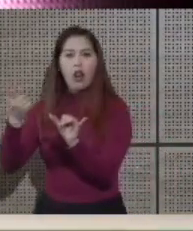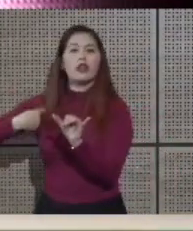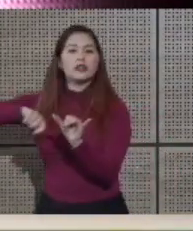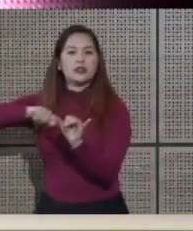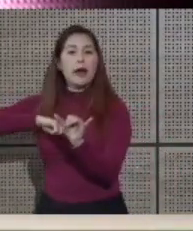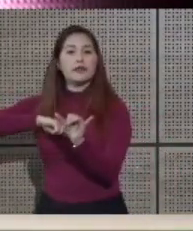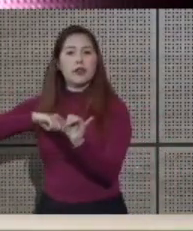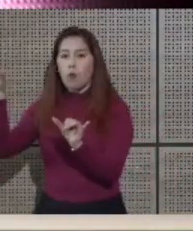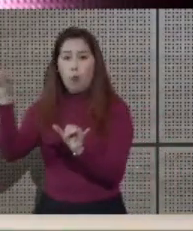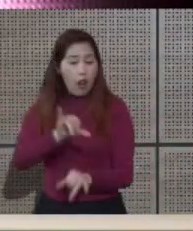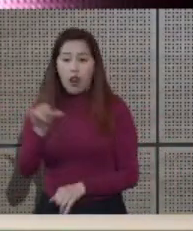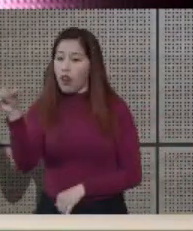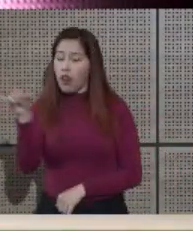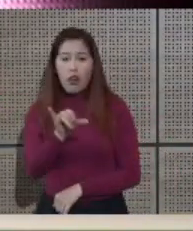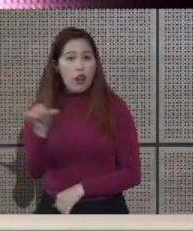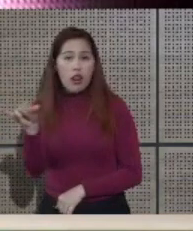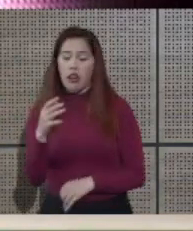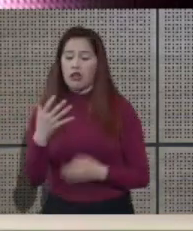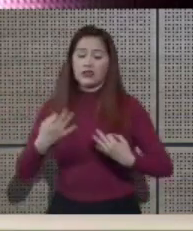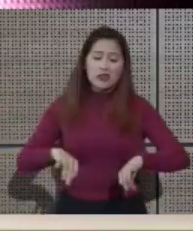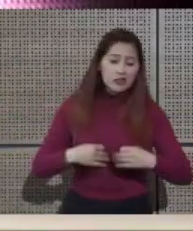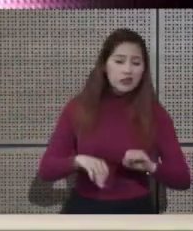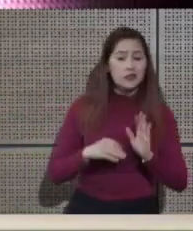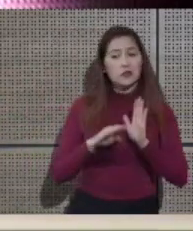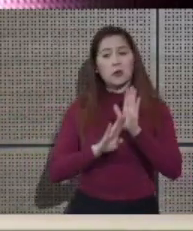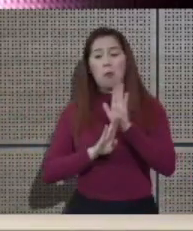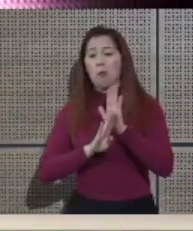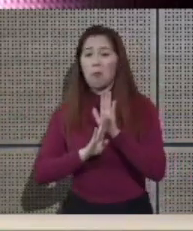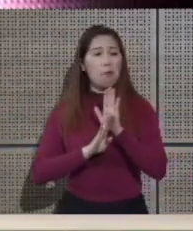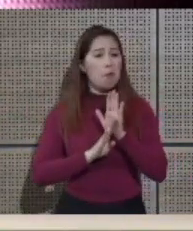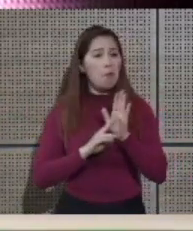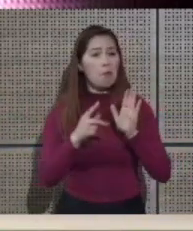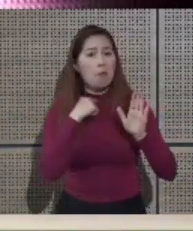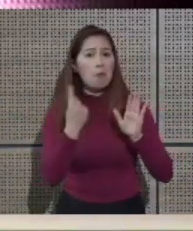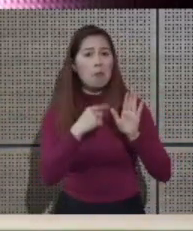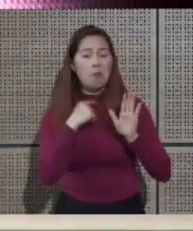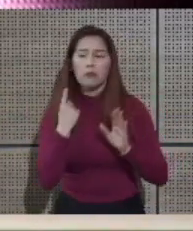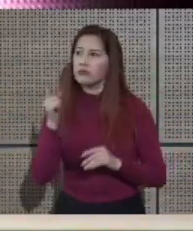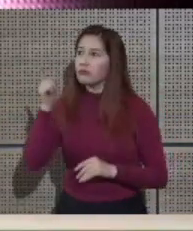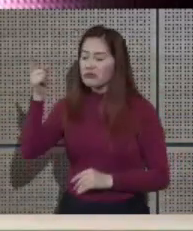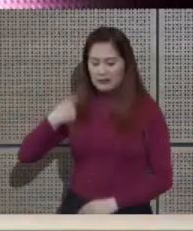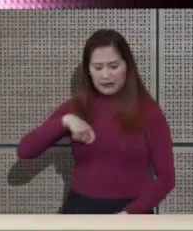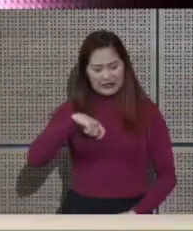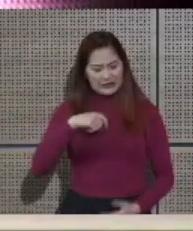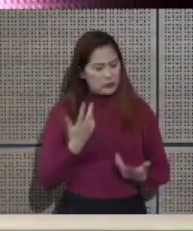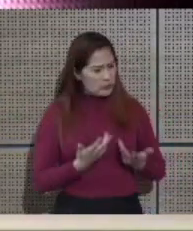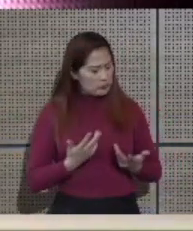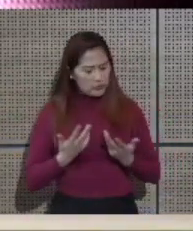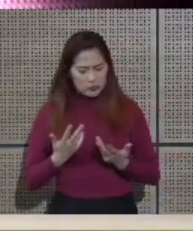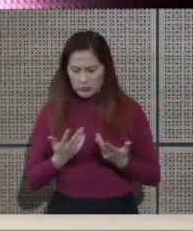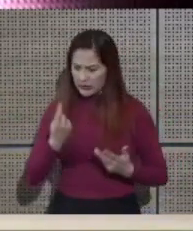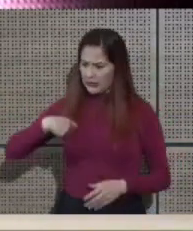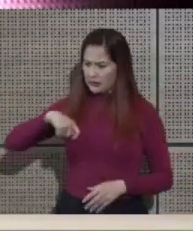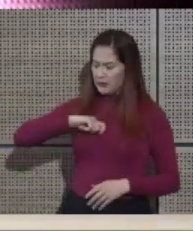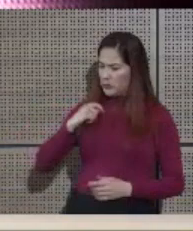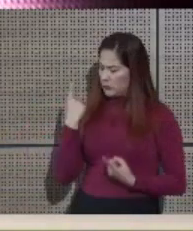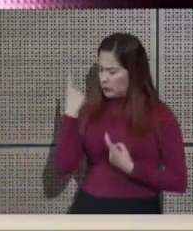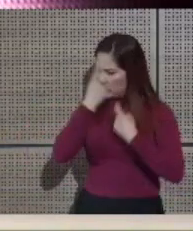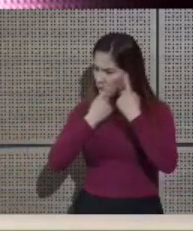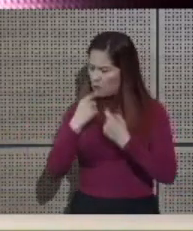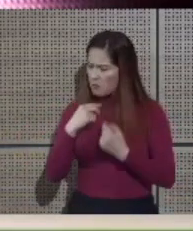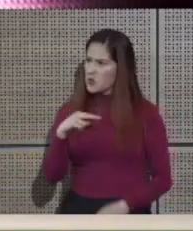Y los españoles tomaron varias decisiones que cambió completamente el curso de esa nación. En primer